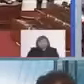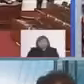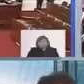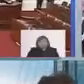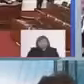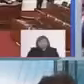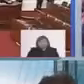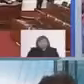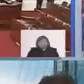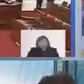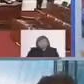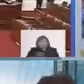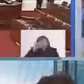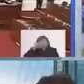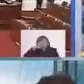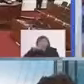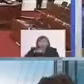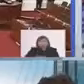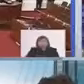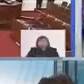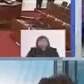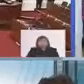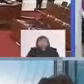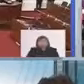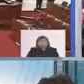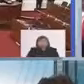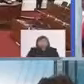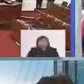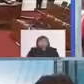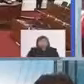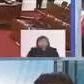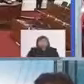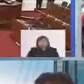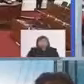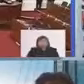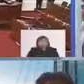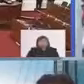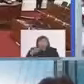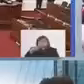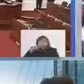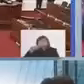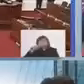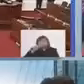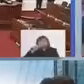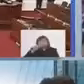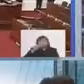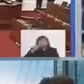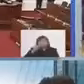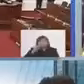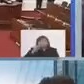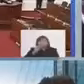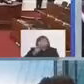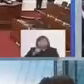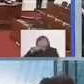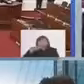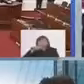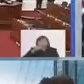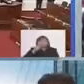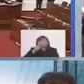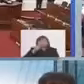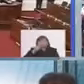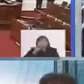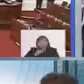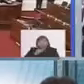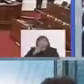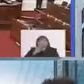te diría. Es, sí, probable. Bueno, mientras tanto, tras el vuelco en la causa, han confirmado que el ministro de la provincia de Catamarca murió por un traumatismo de cráneo,